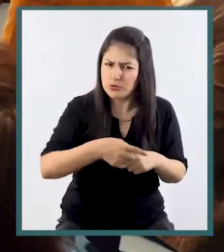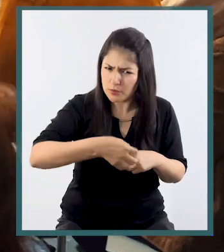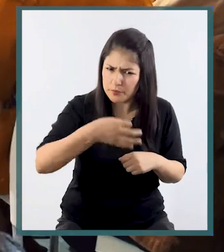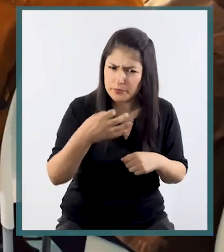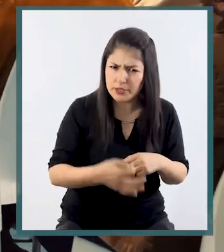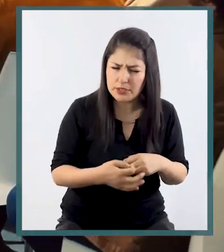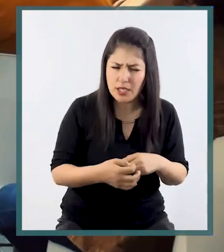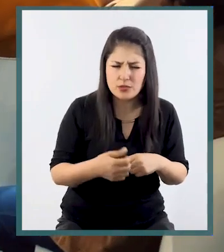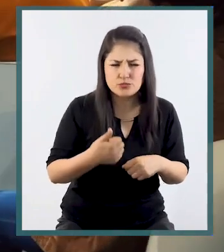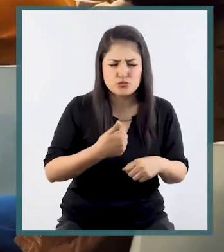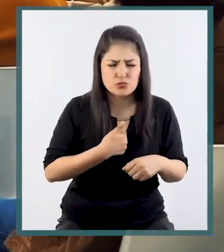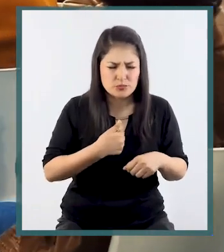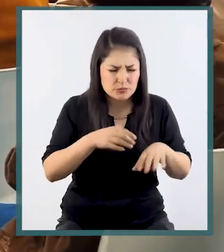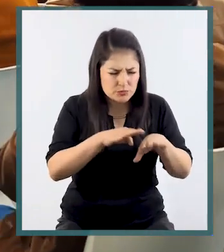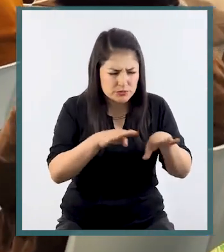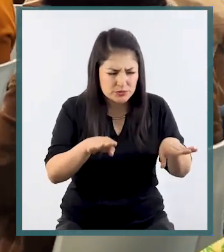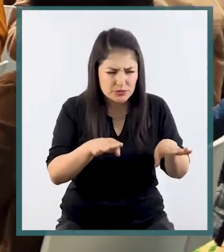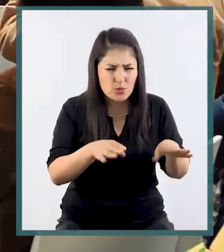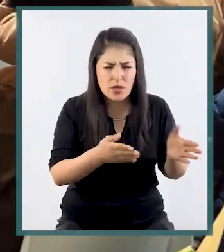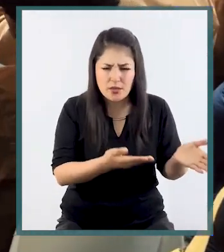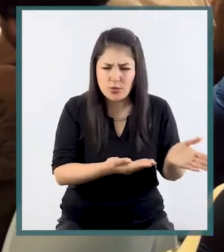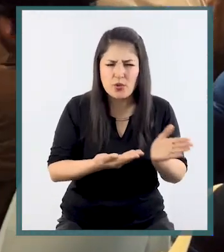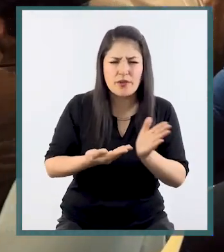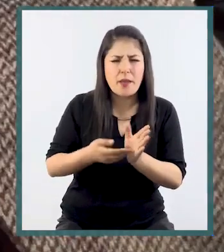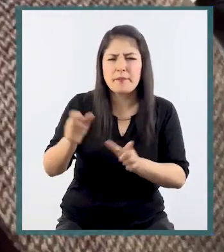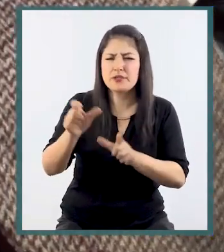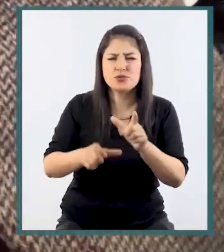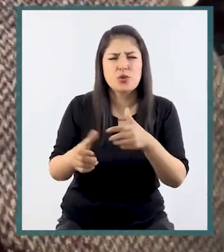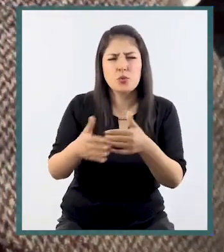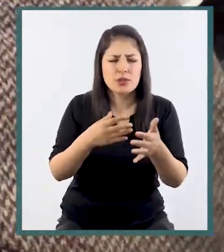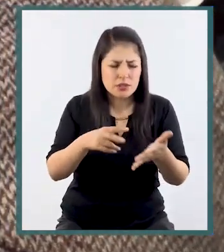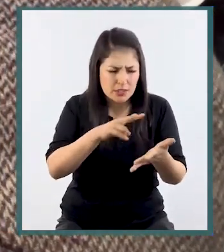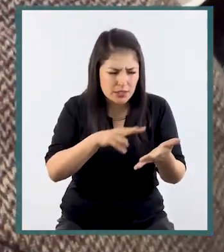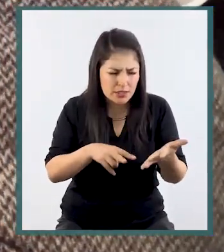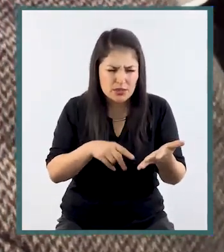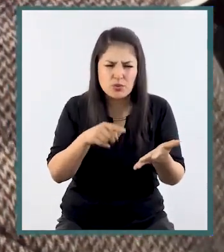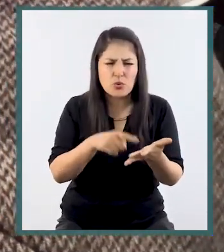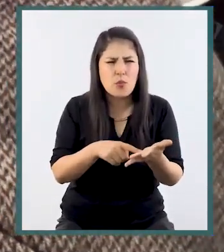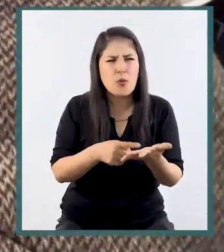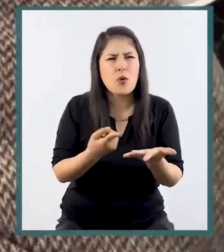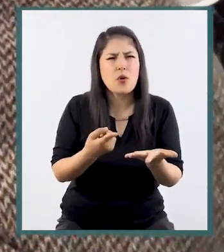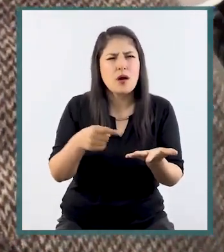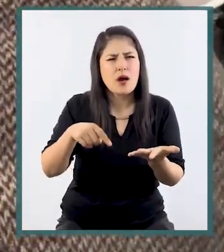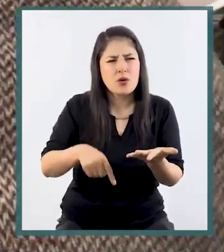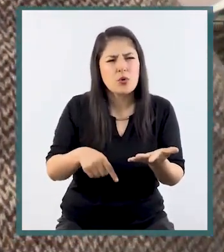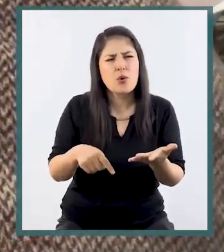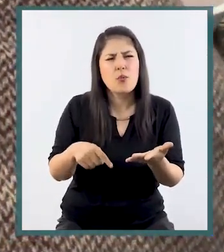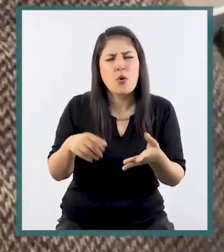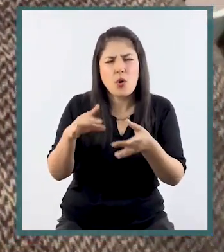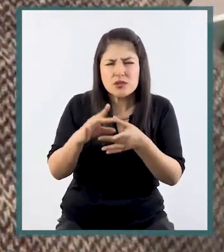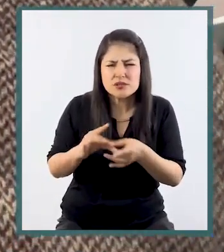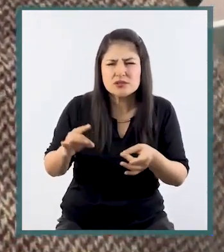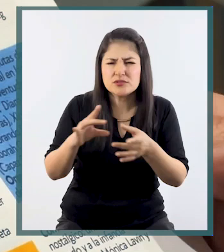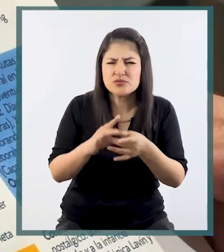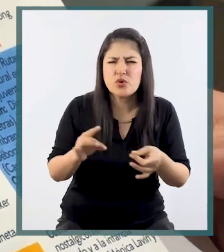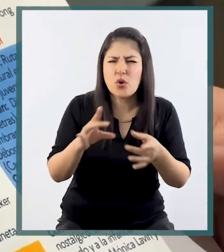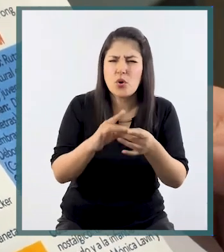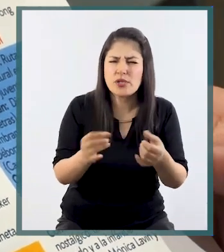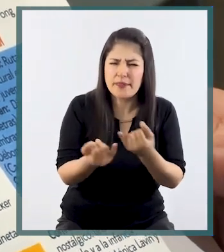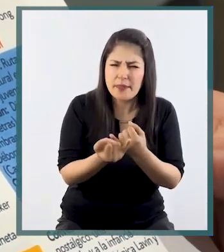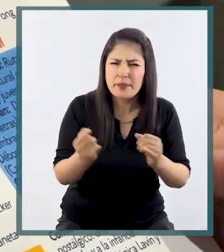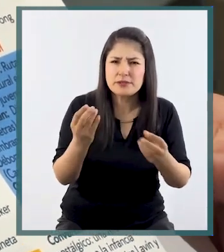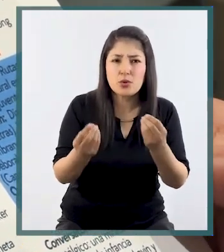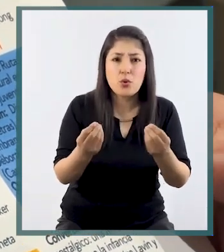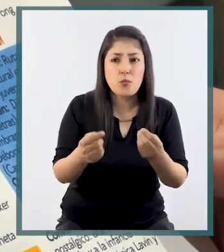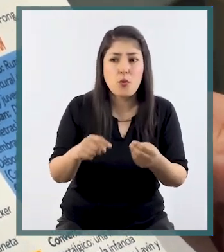estoy seguro que si bien tenemos una mirada hacia los niños, esto es para toda la ciudadanía. Preguntas de cómo fue ese proceso histórico larguísimo, duro, qué